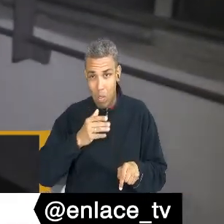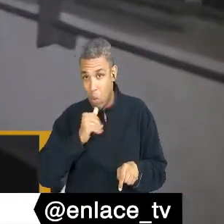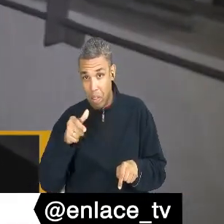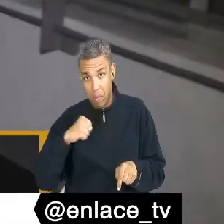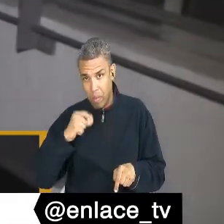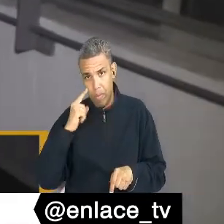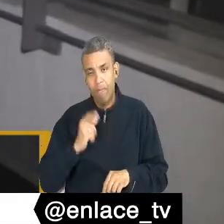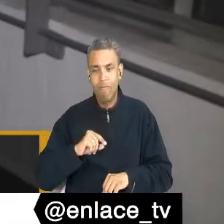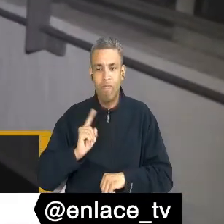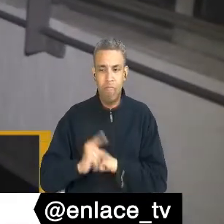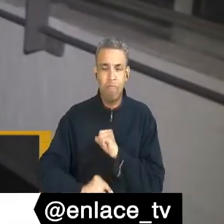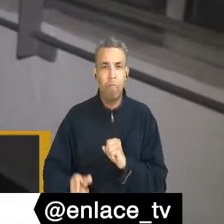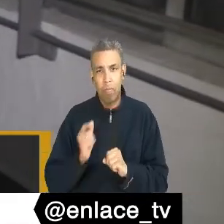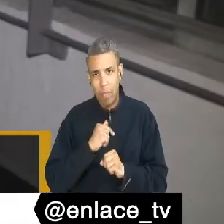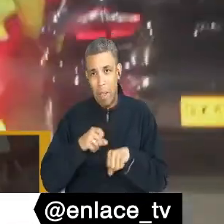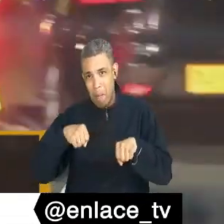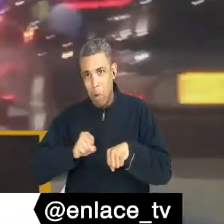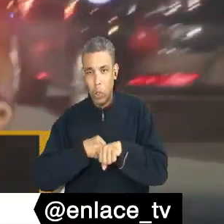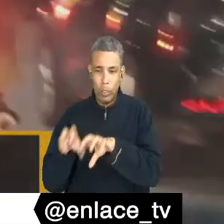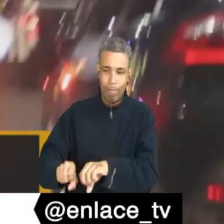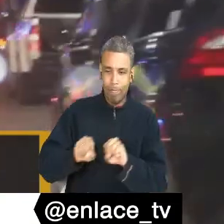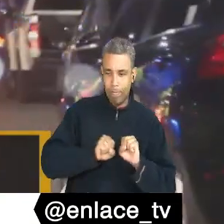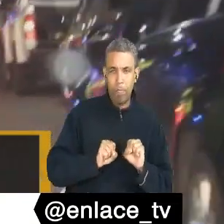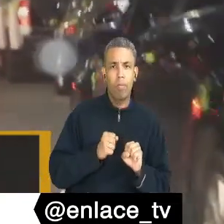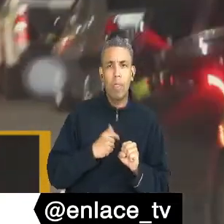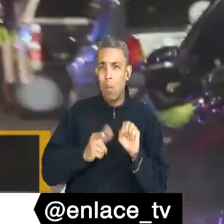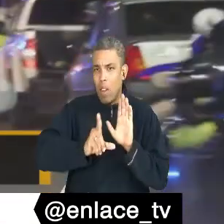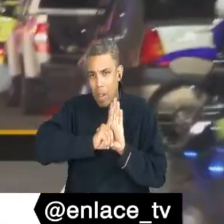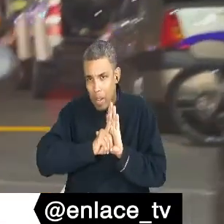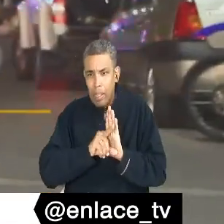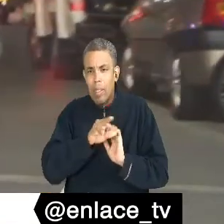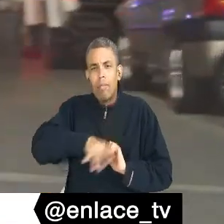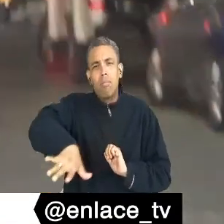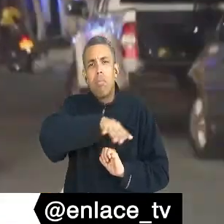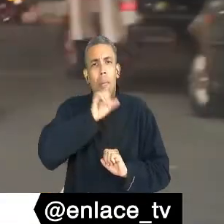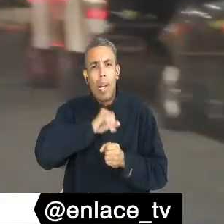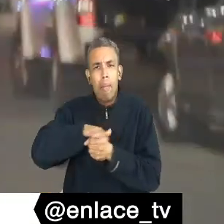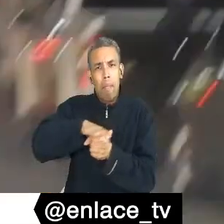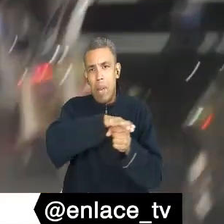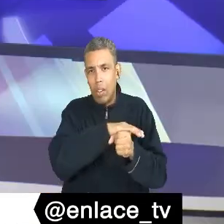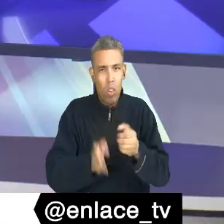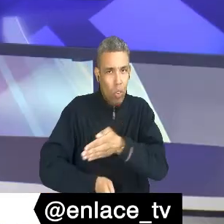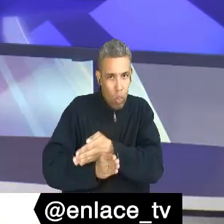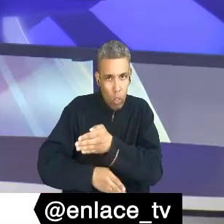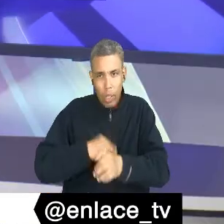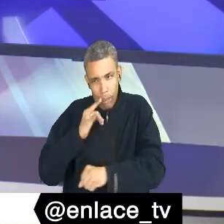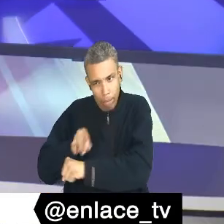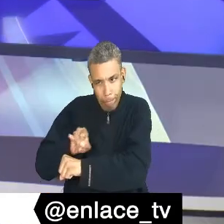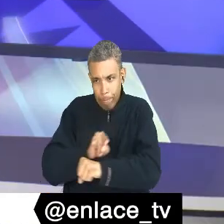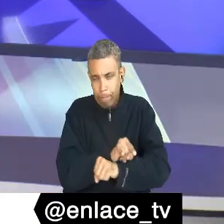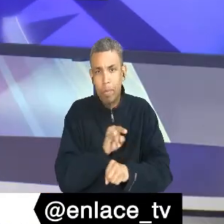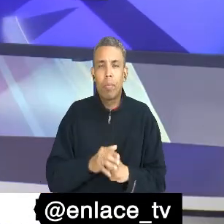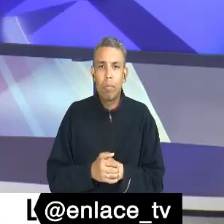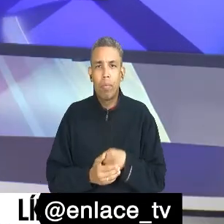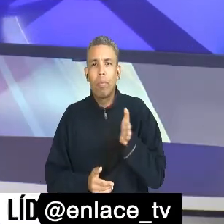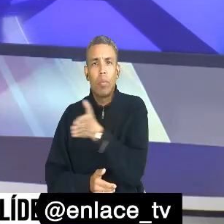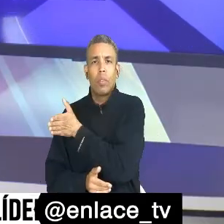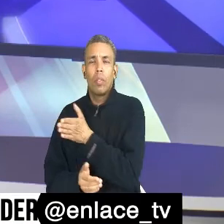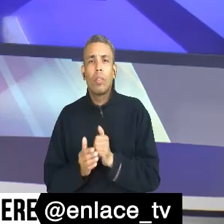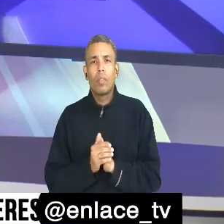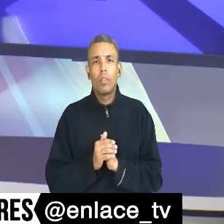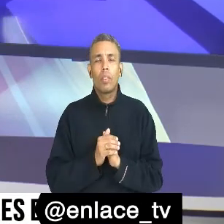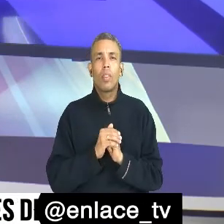con los operativos, los cuales también están siendo desplegados en todas las comunas de la ciudad. En otras noticias, el